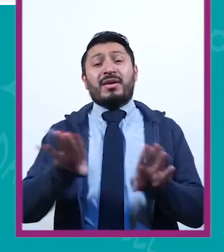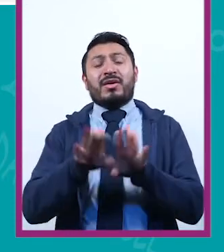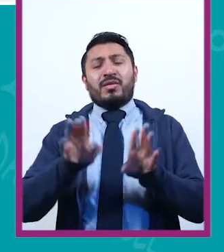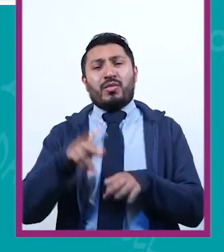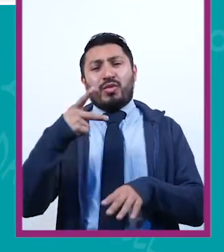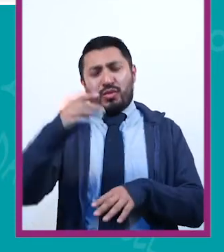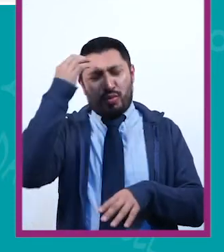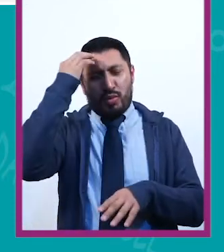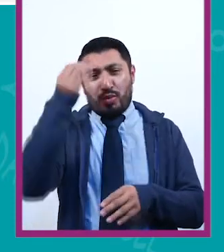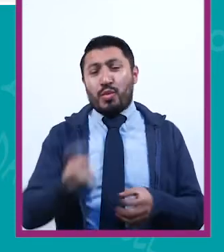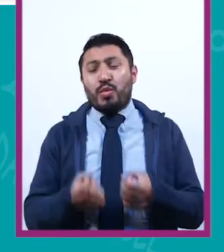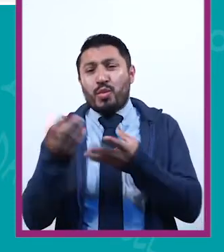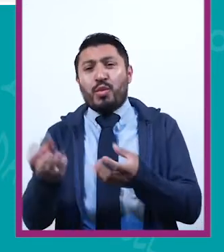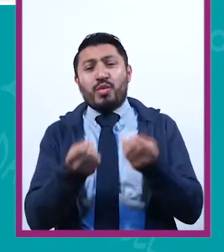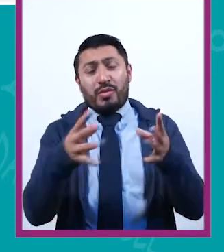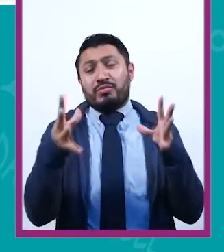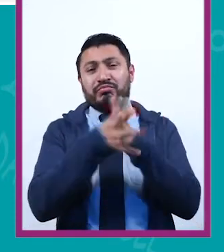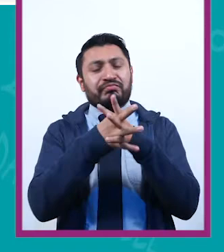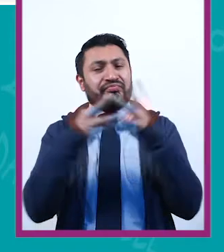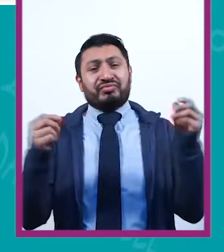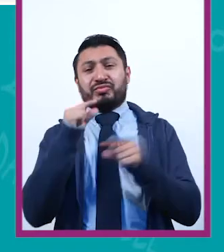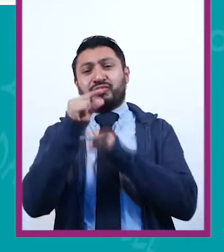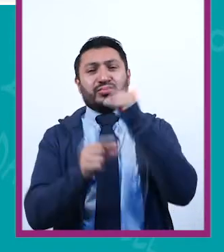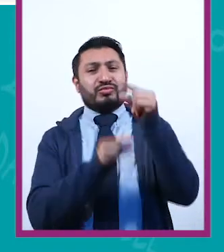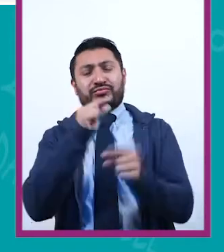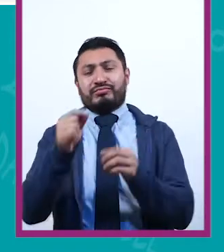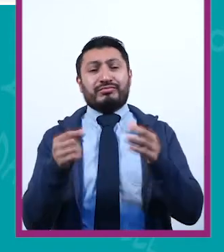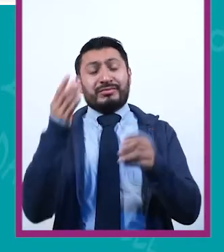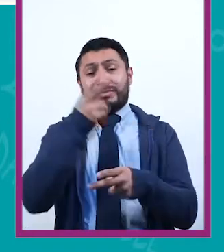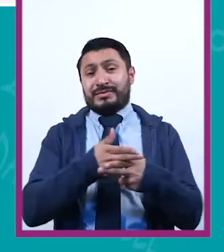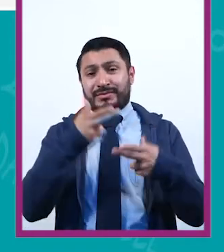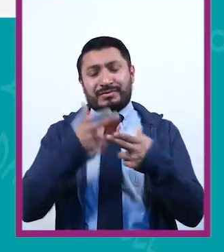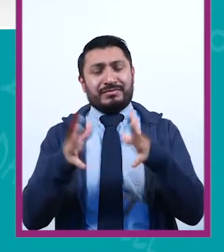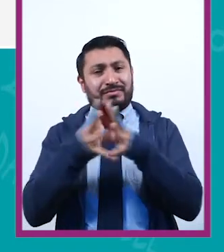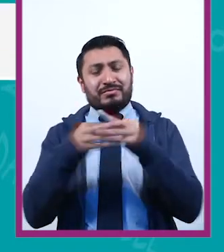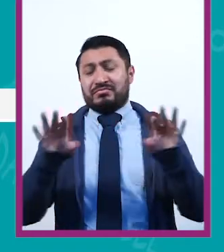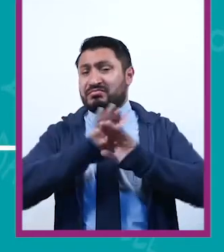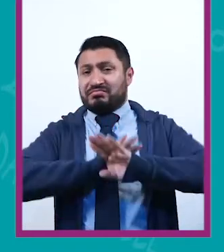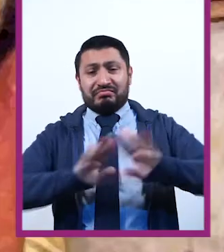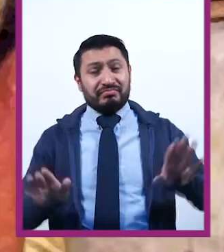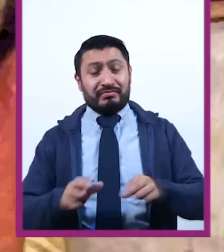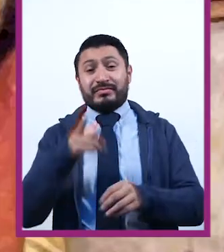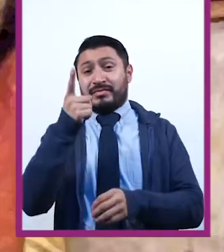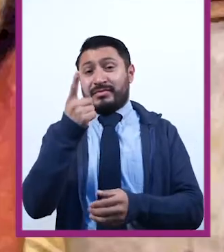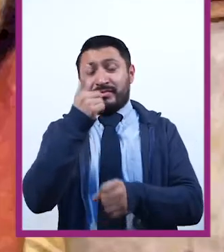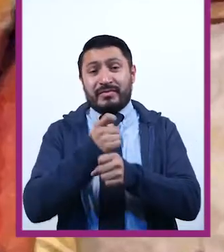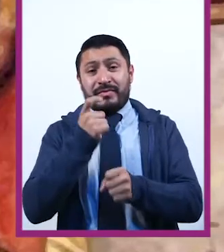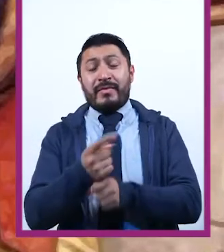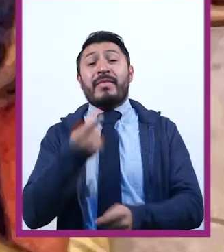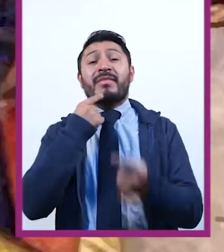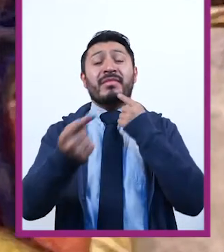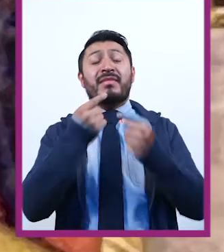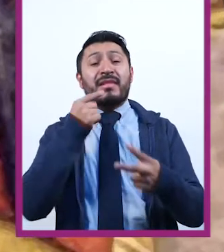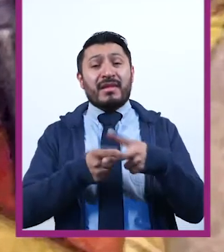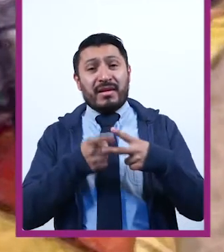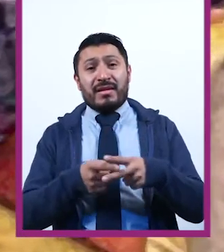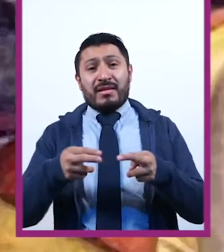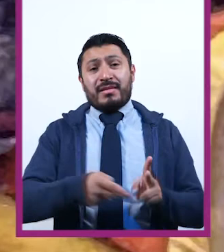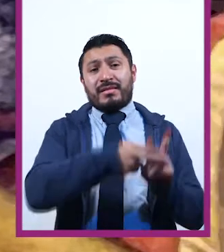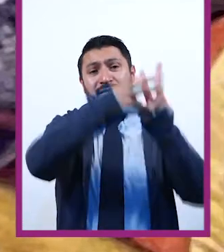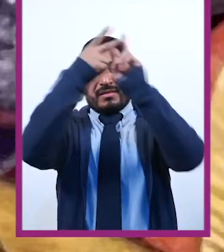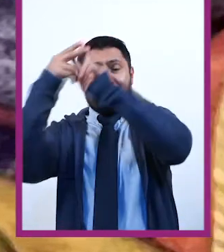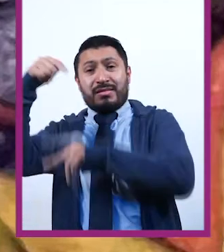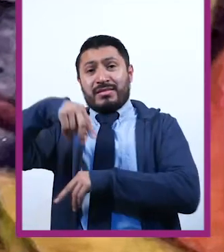a la impartición de su conocimiento, desaparecieron gradualmente hasta desaparecer. La primera cátedra de matemáticas